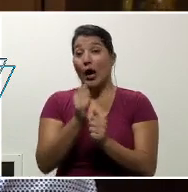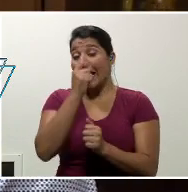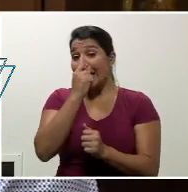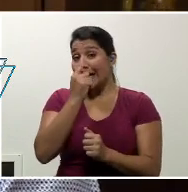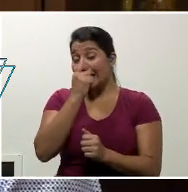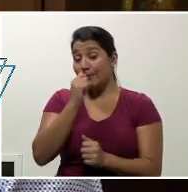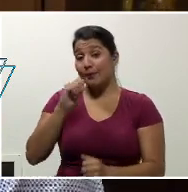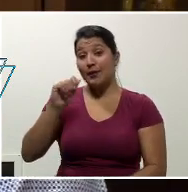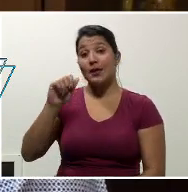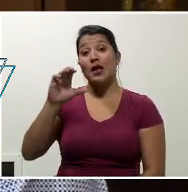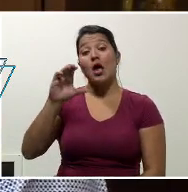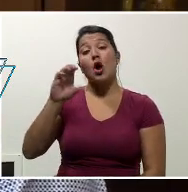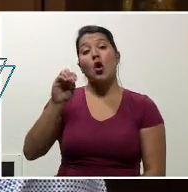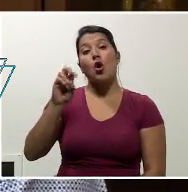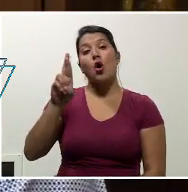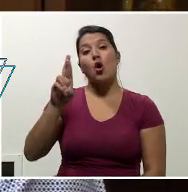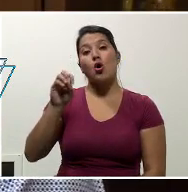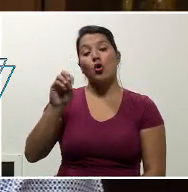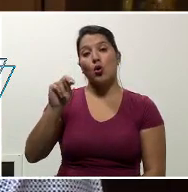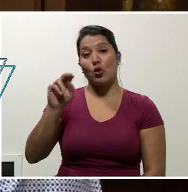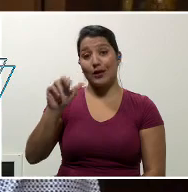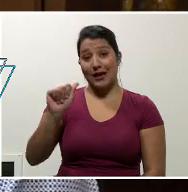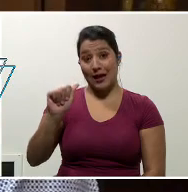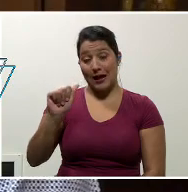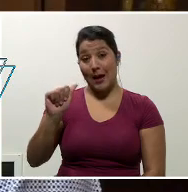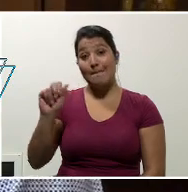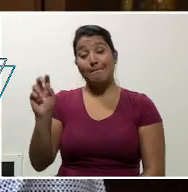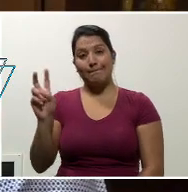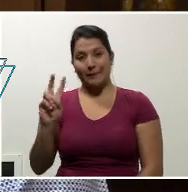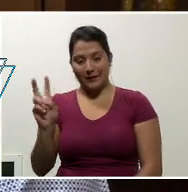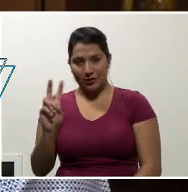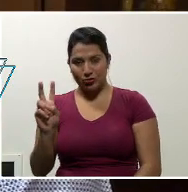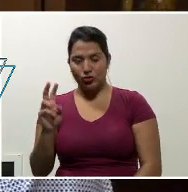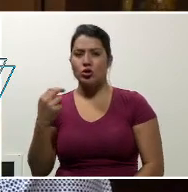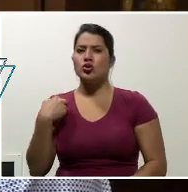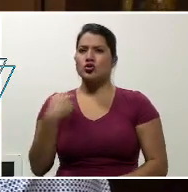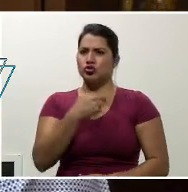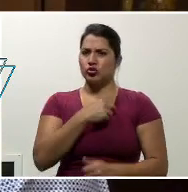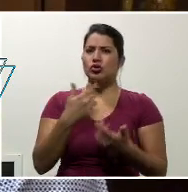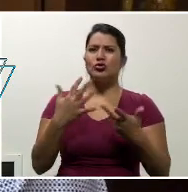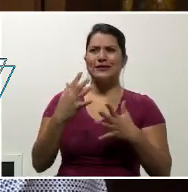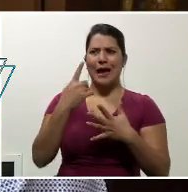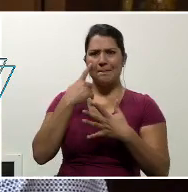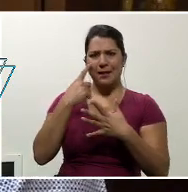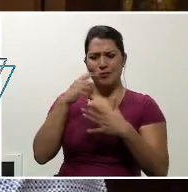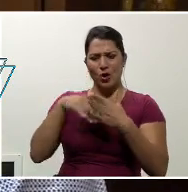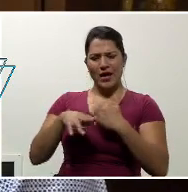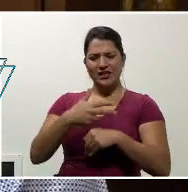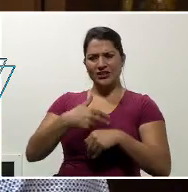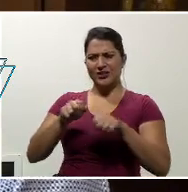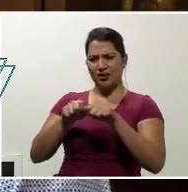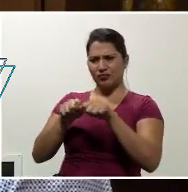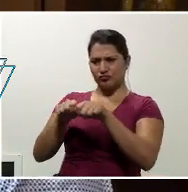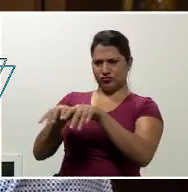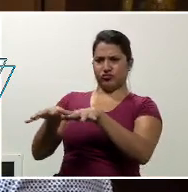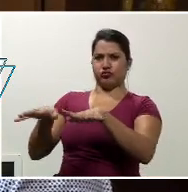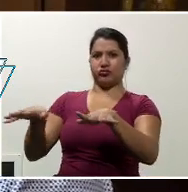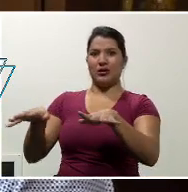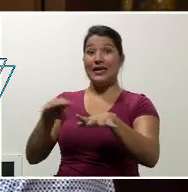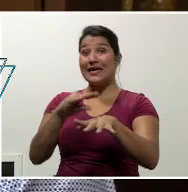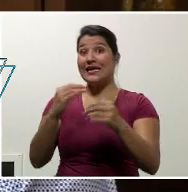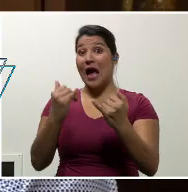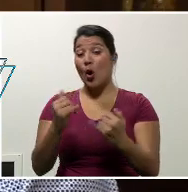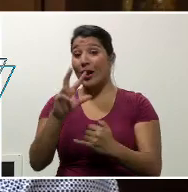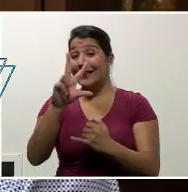estamos observando es una epidemia en China y estamos viendo brotes en muchos países, ya superan 30 países. Desde